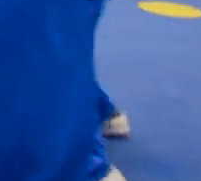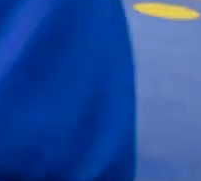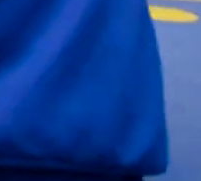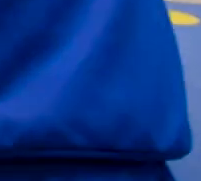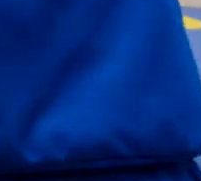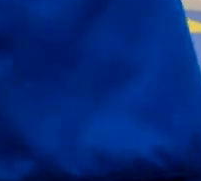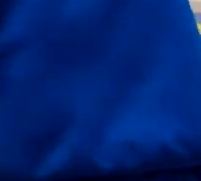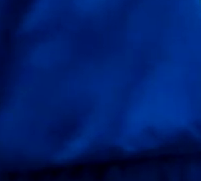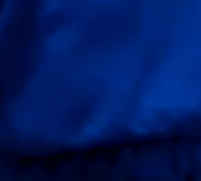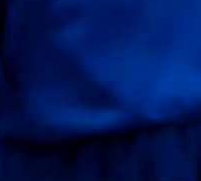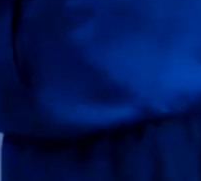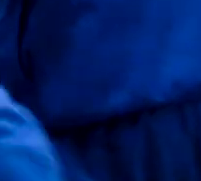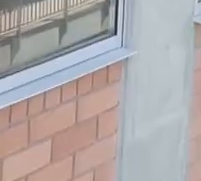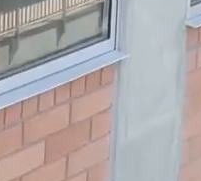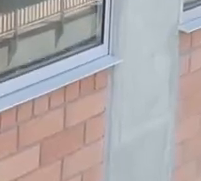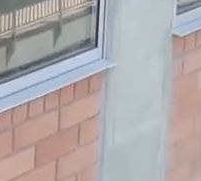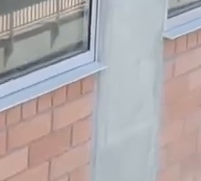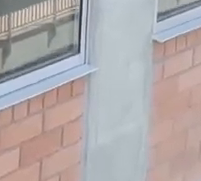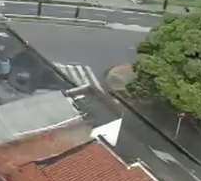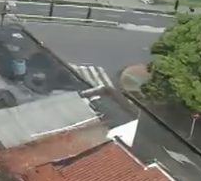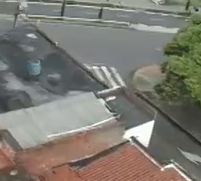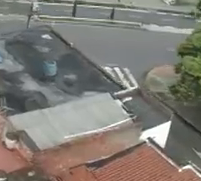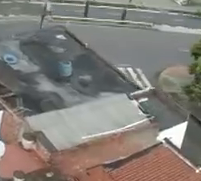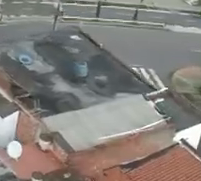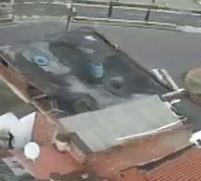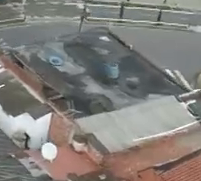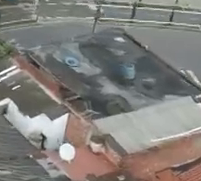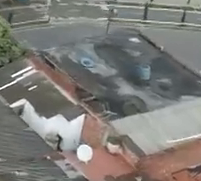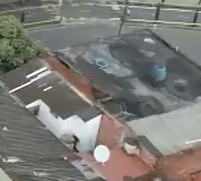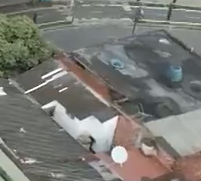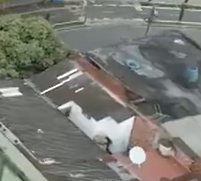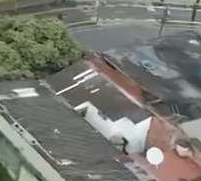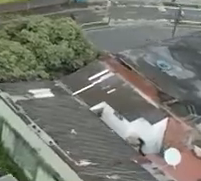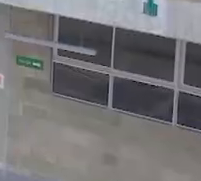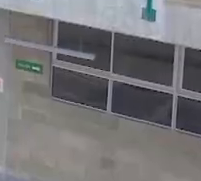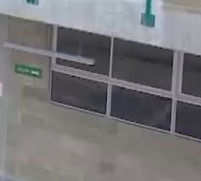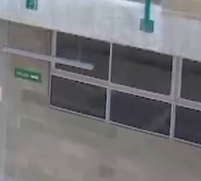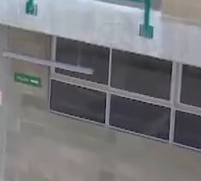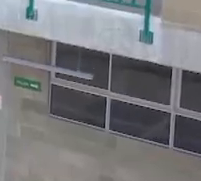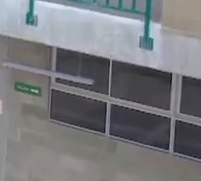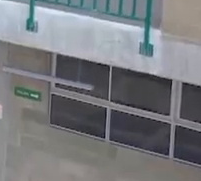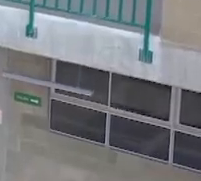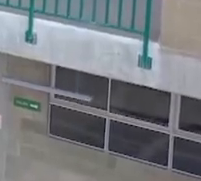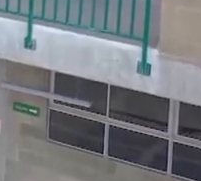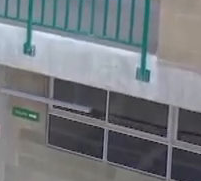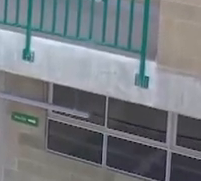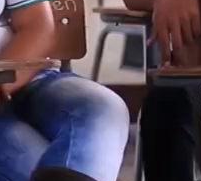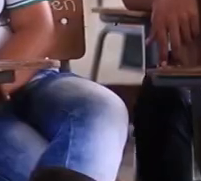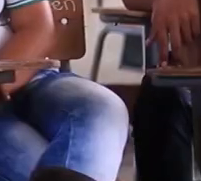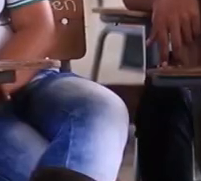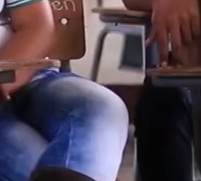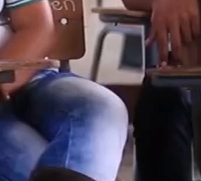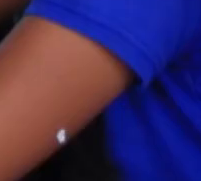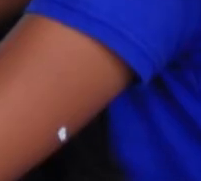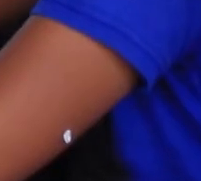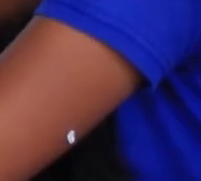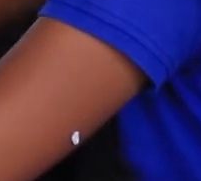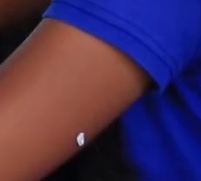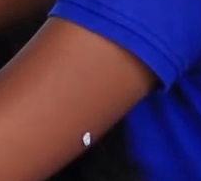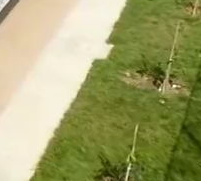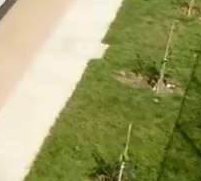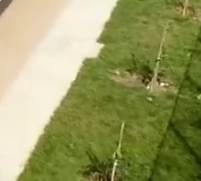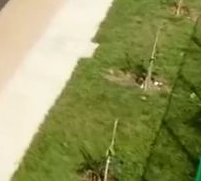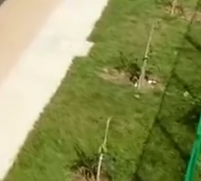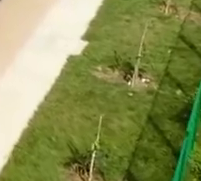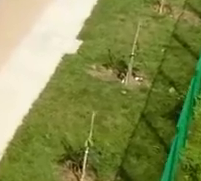de aprendizaje dignos construimos oportunidades, se reducen las brechas entre la infraestructura educativa urbana y rural, y garantizamos las condiciones